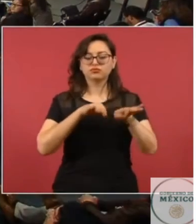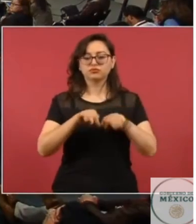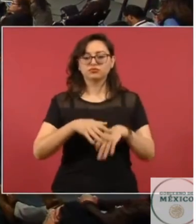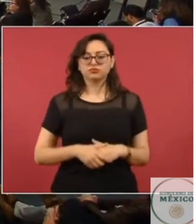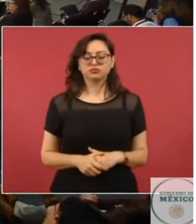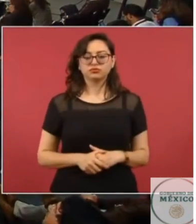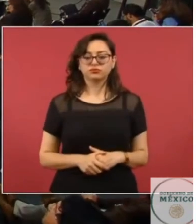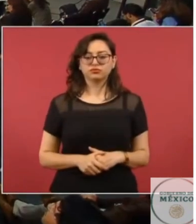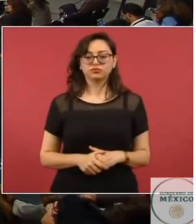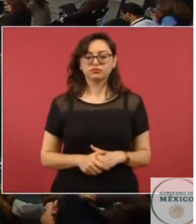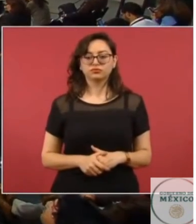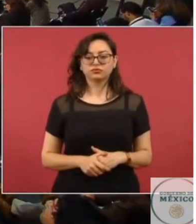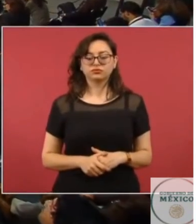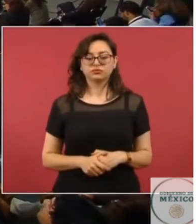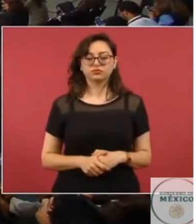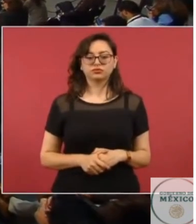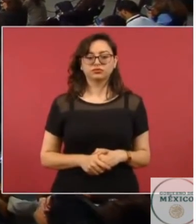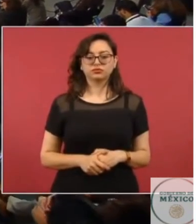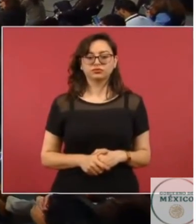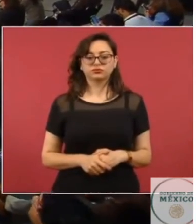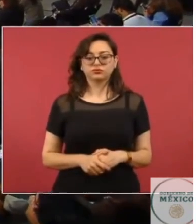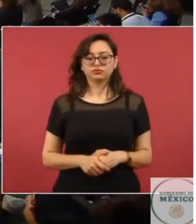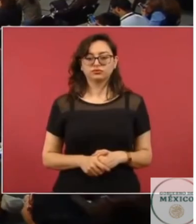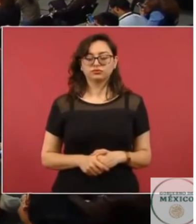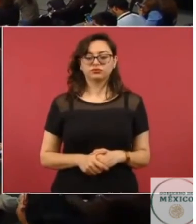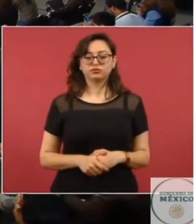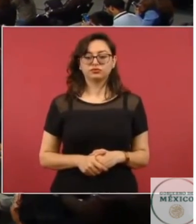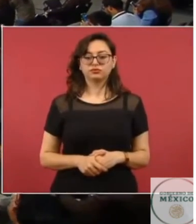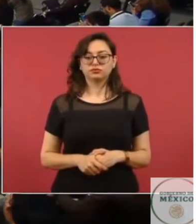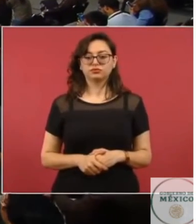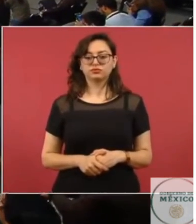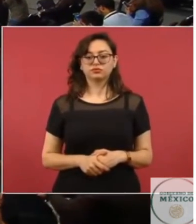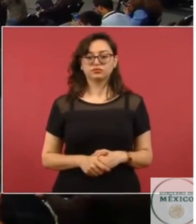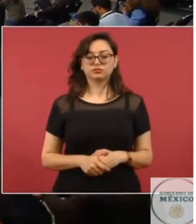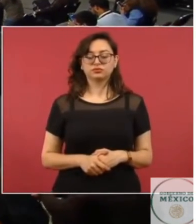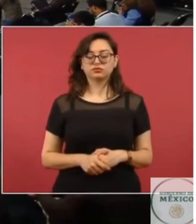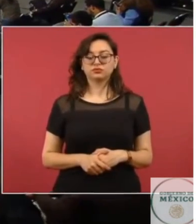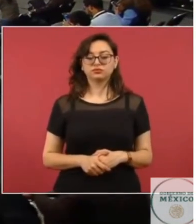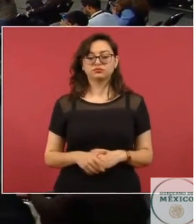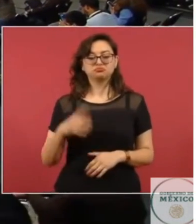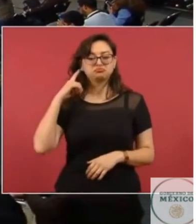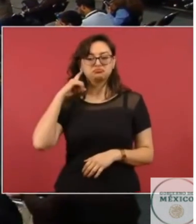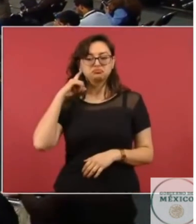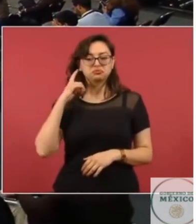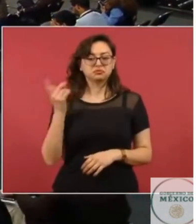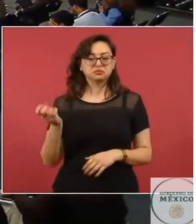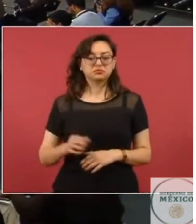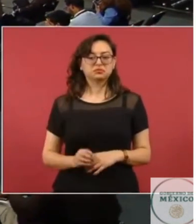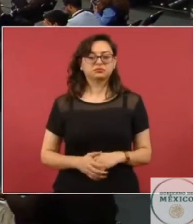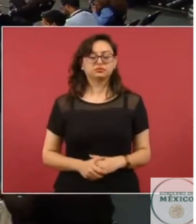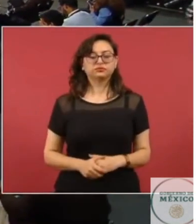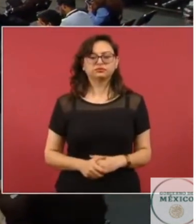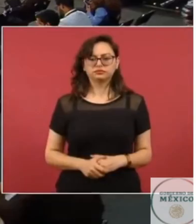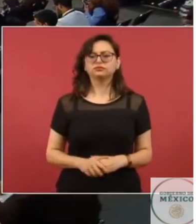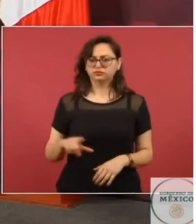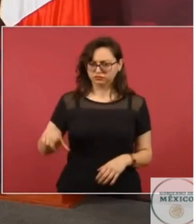Ahorita en Tamaulipas, Nuevo Laredo, Matamoros también. ¿Qué mensaje le manda el gobernador a Américo respecto al tema de seguridad? El gobernador está